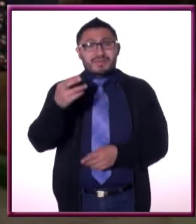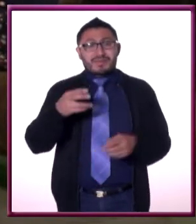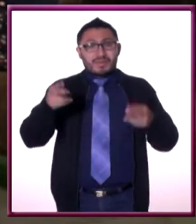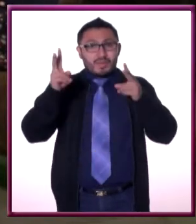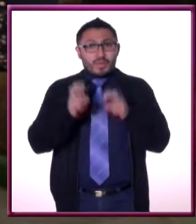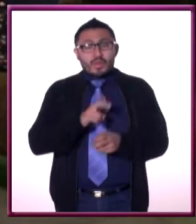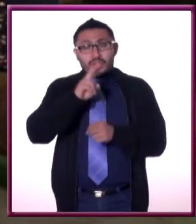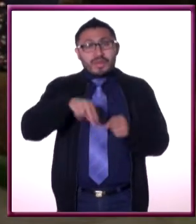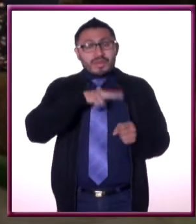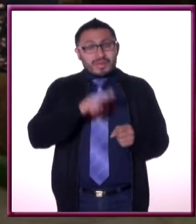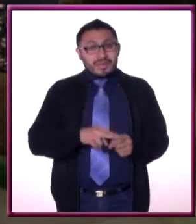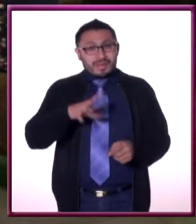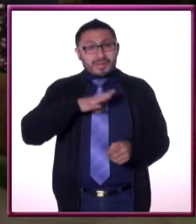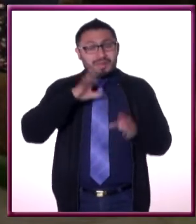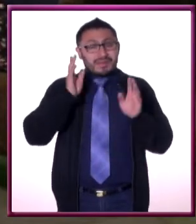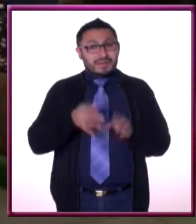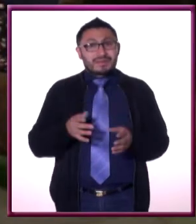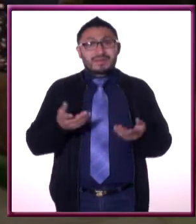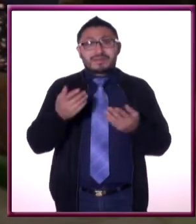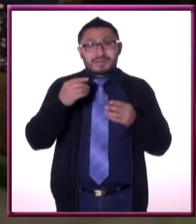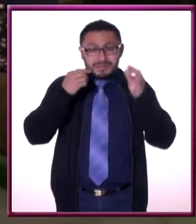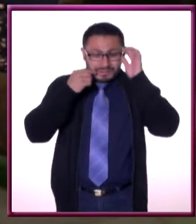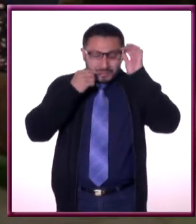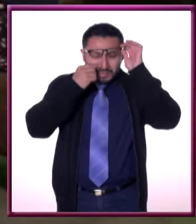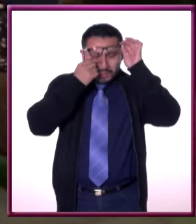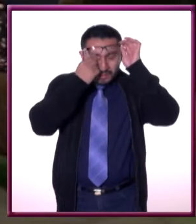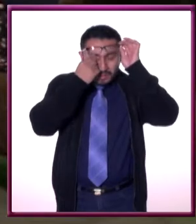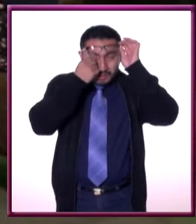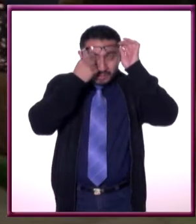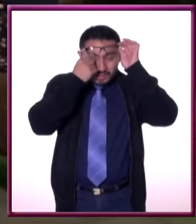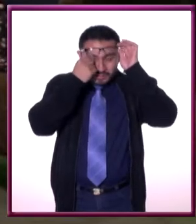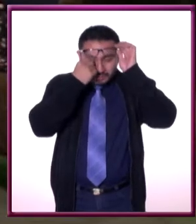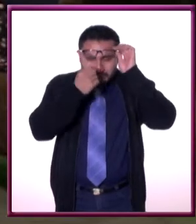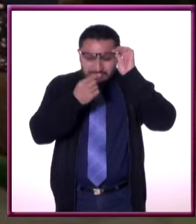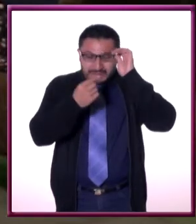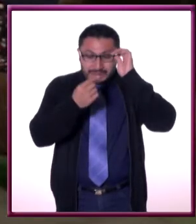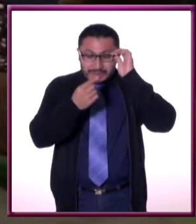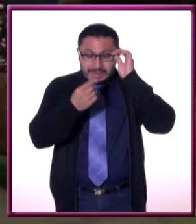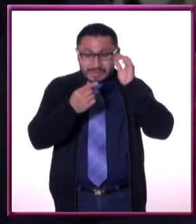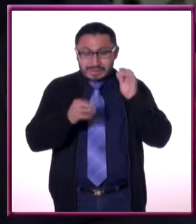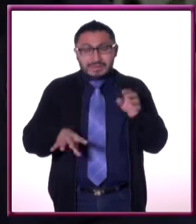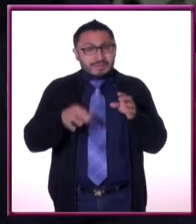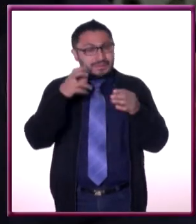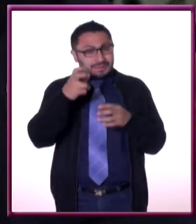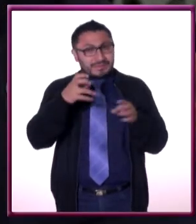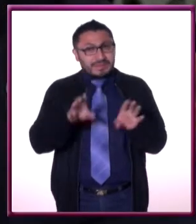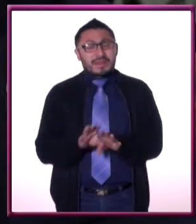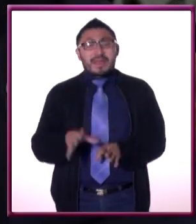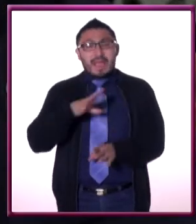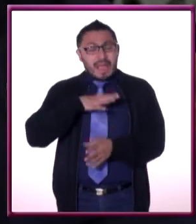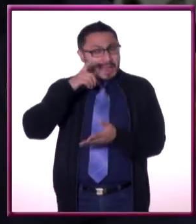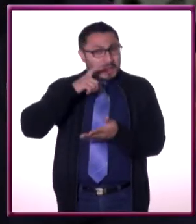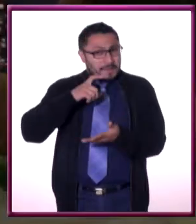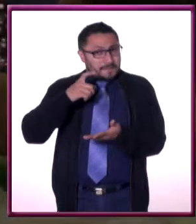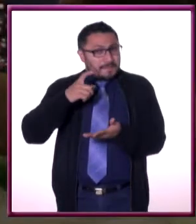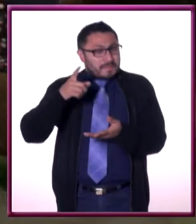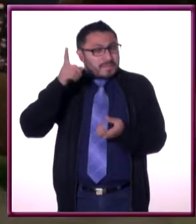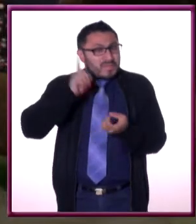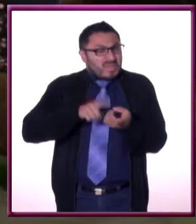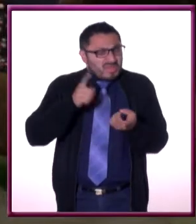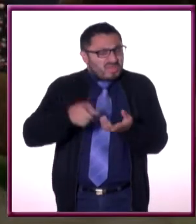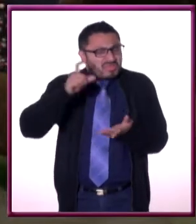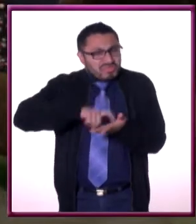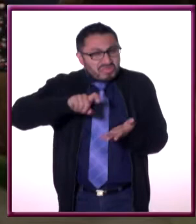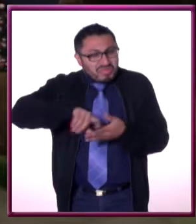de Naturaleza y bueno, pues ya pusimos sobre justamente la mesa esta disponibilidad de los productos. ¿Qué